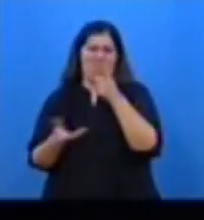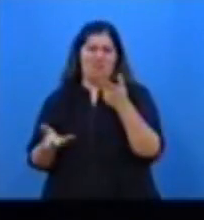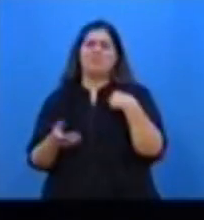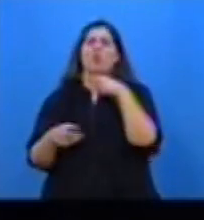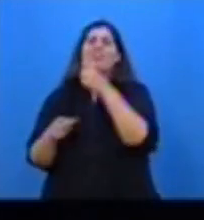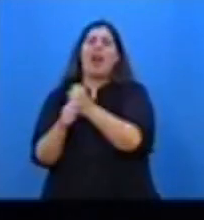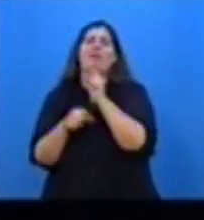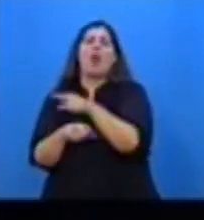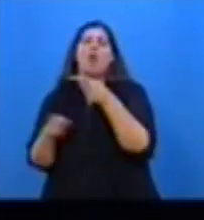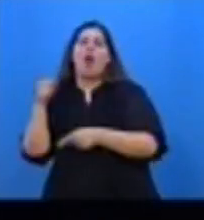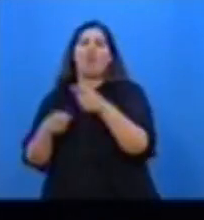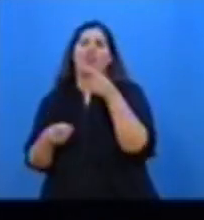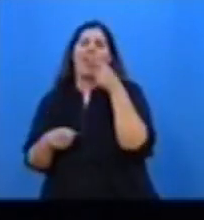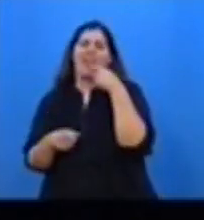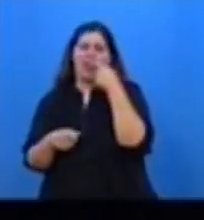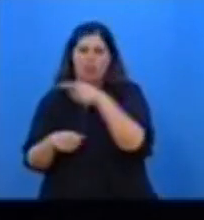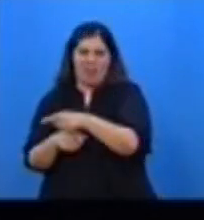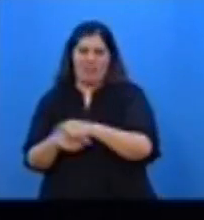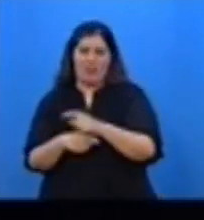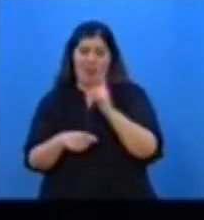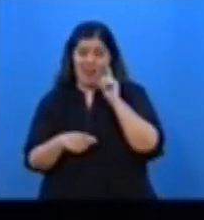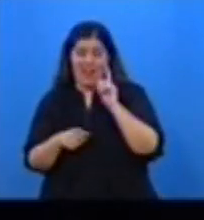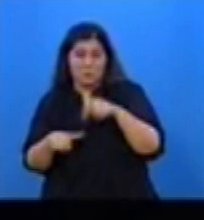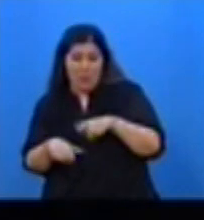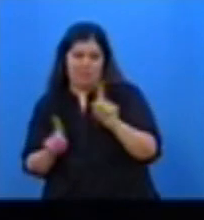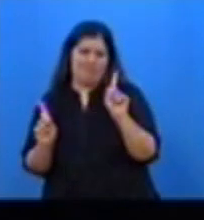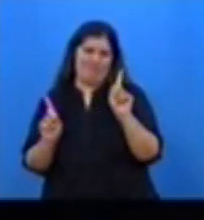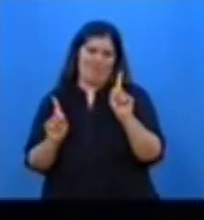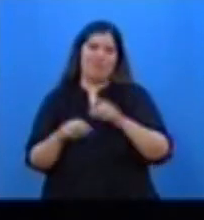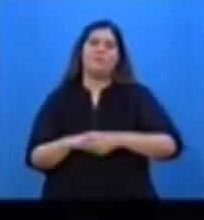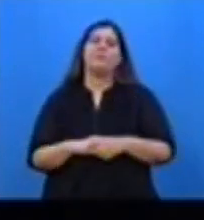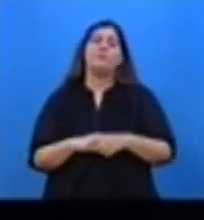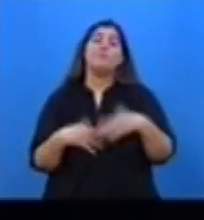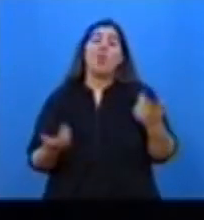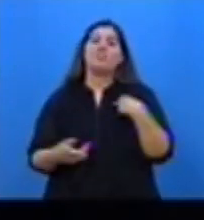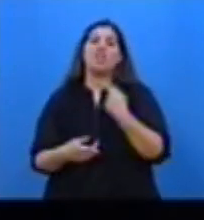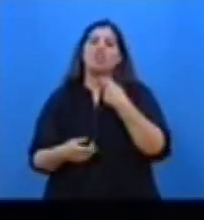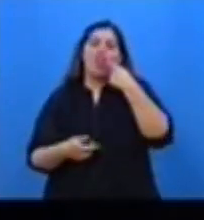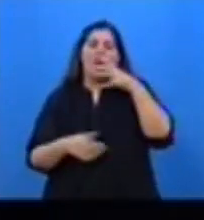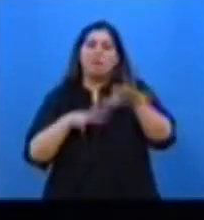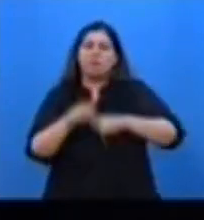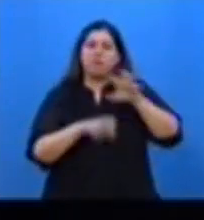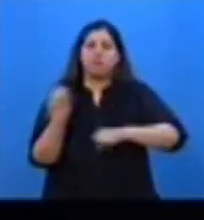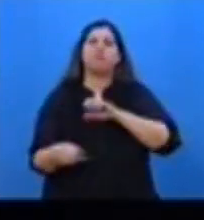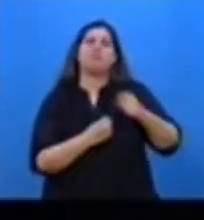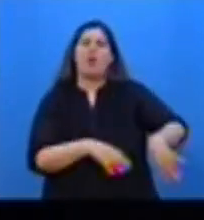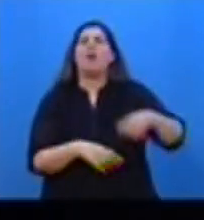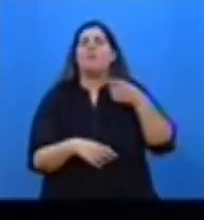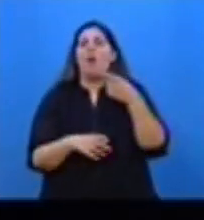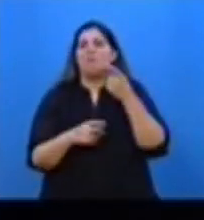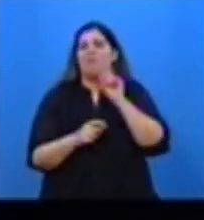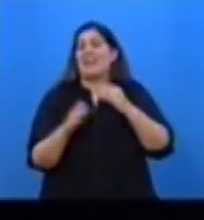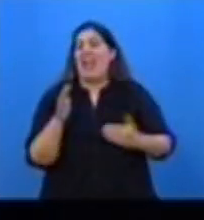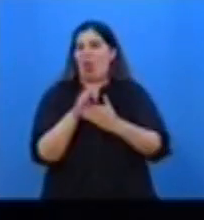narcotráfico no fue casualidad por eso estamos batiendo récord de incautación de drogas porque apoyamos